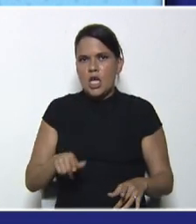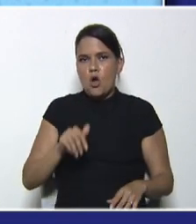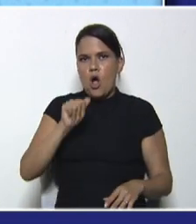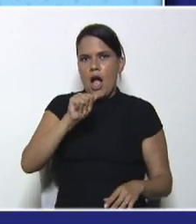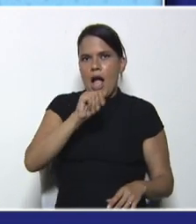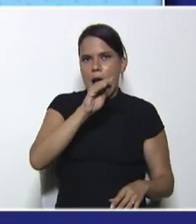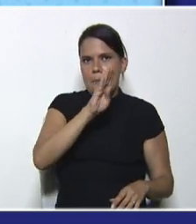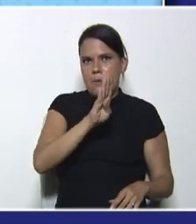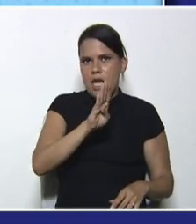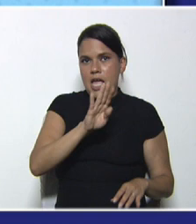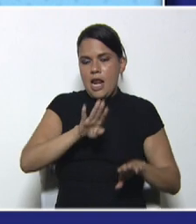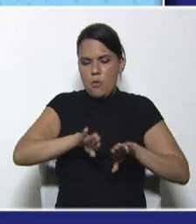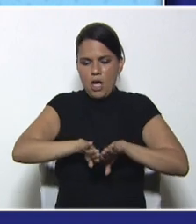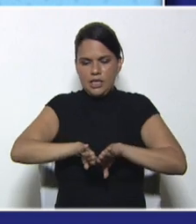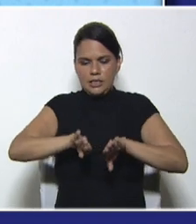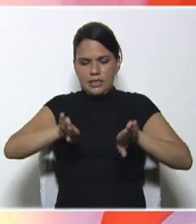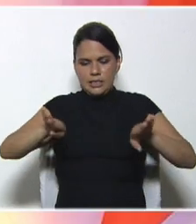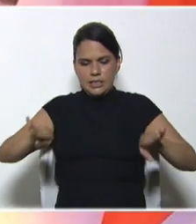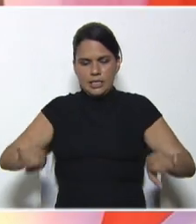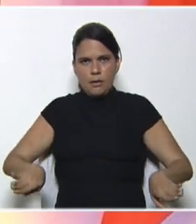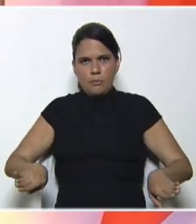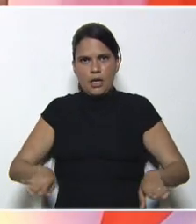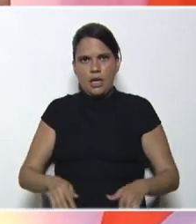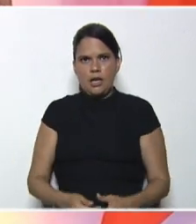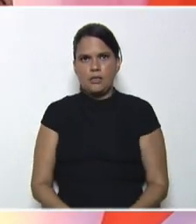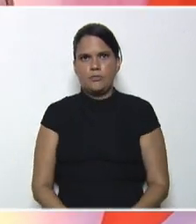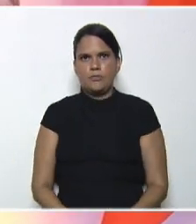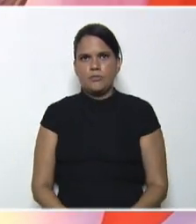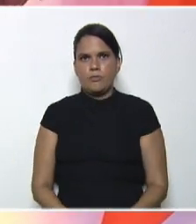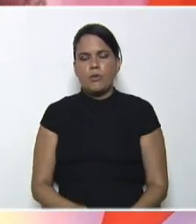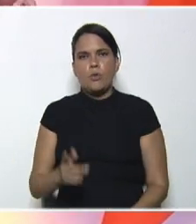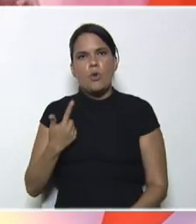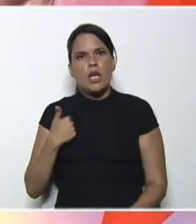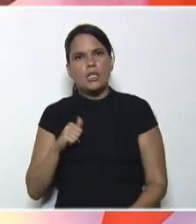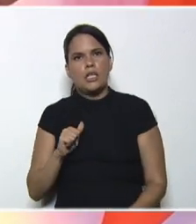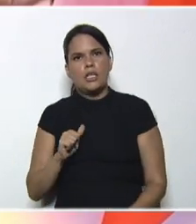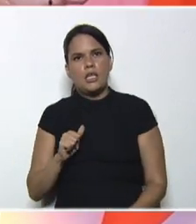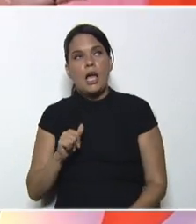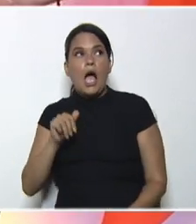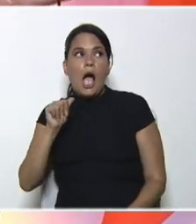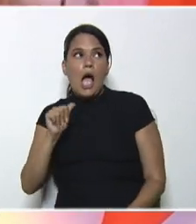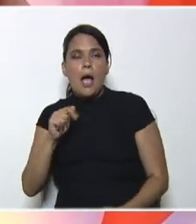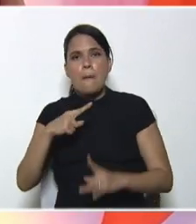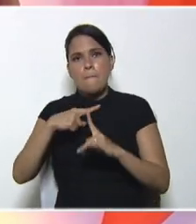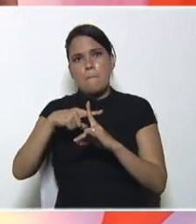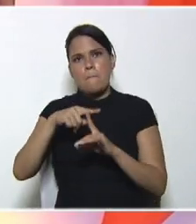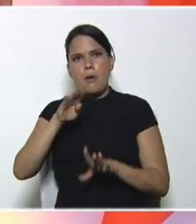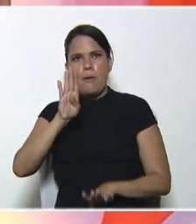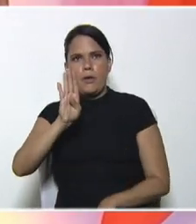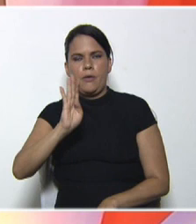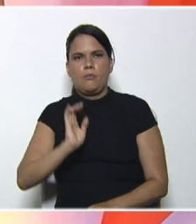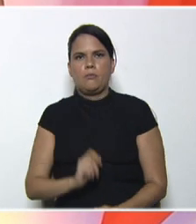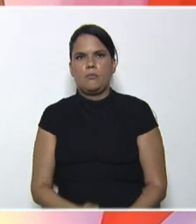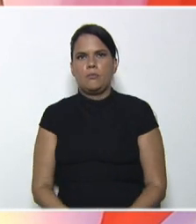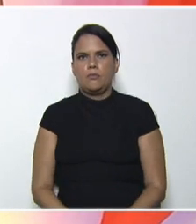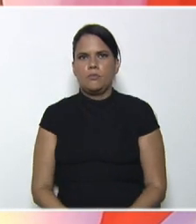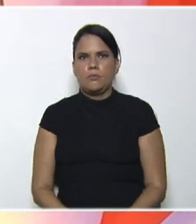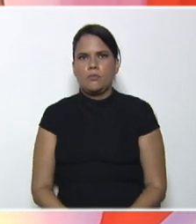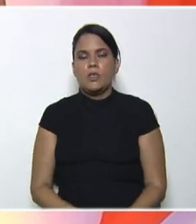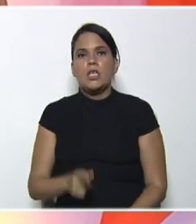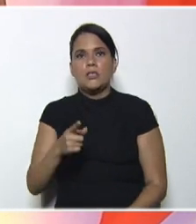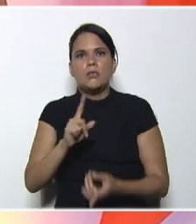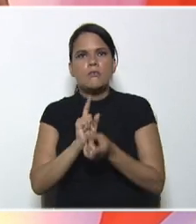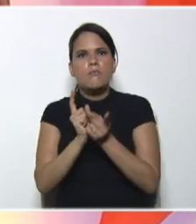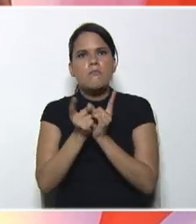a separar, ¿sí? Y entonces voy a obtener A más B. Esa va a ser mi